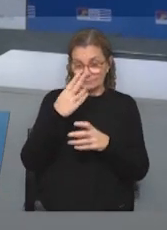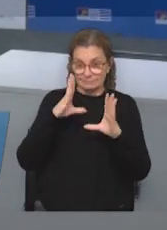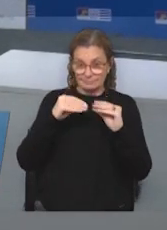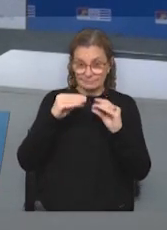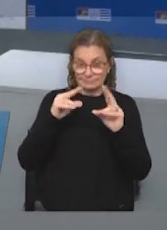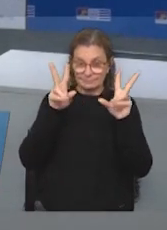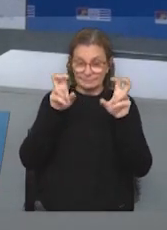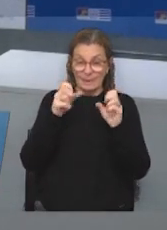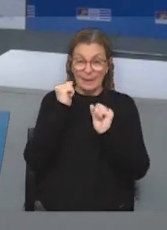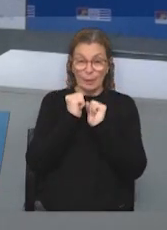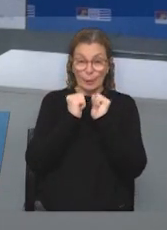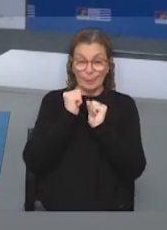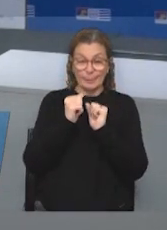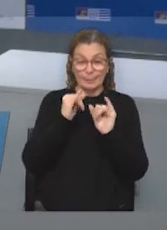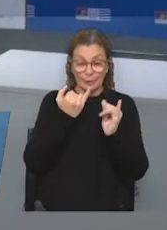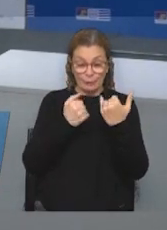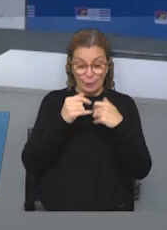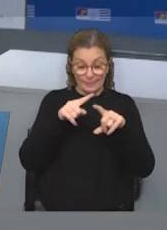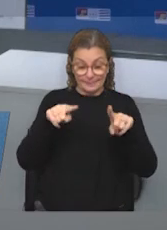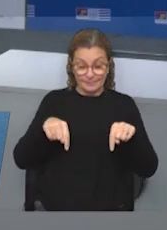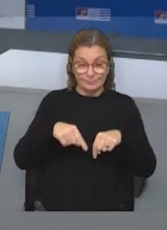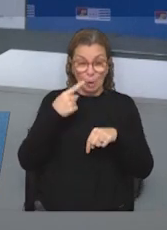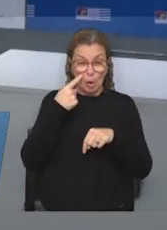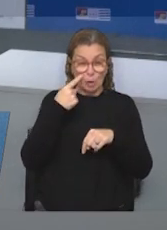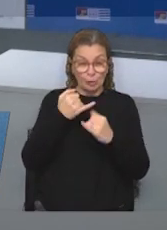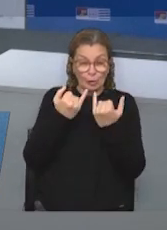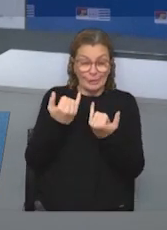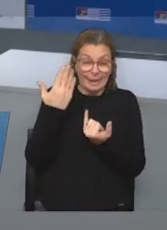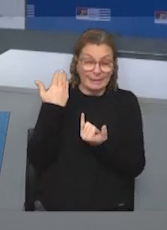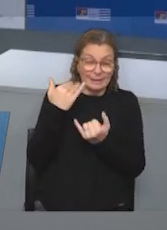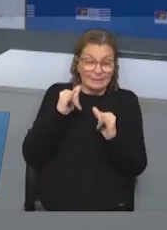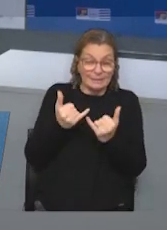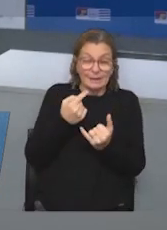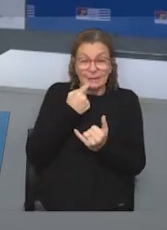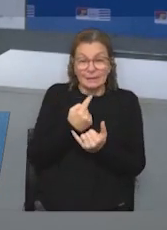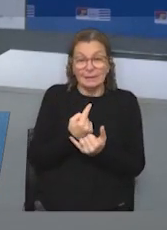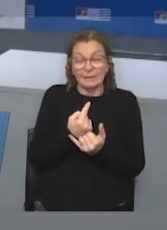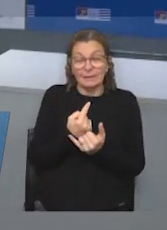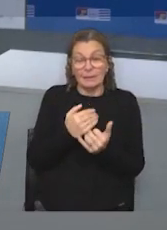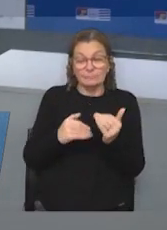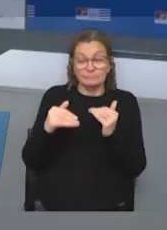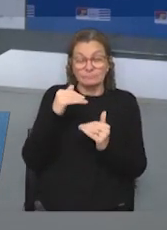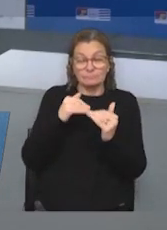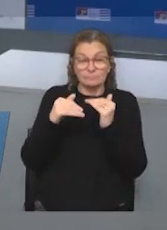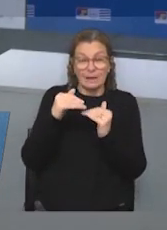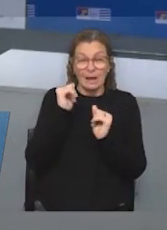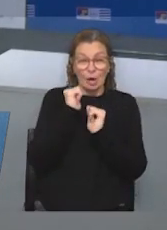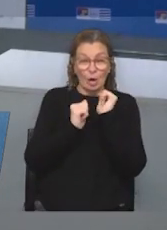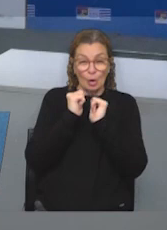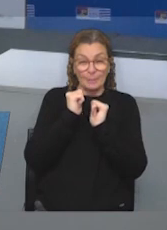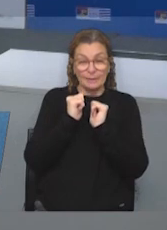tema económico a raíz de un informe que se hizo público días atrás que marcaba el crecimiento económico